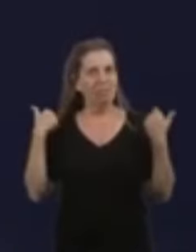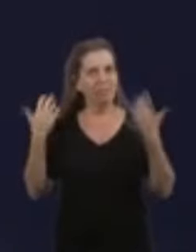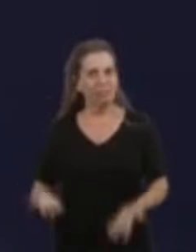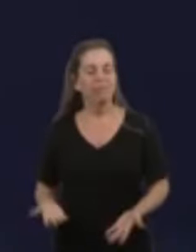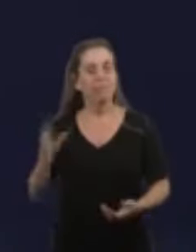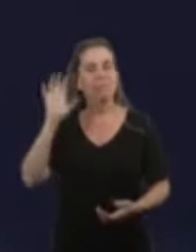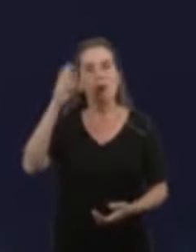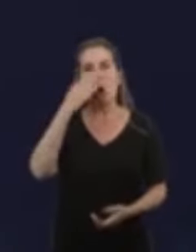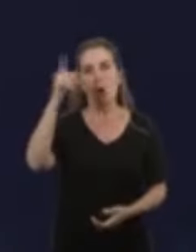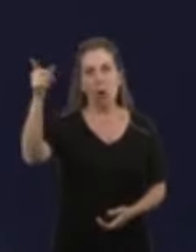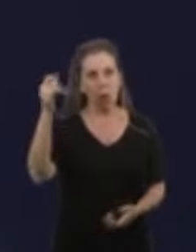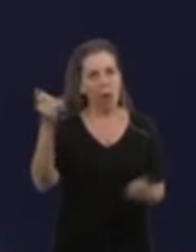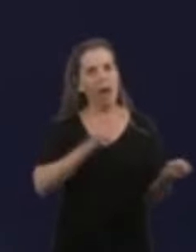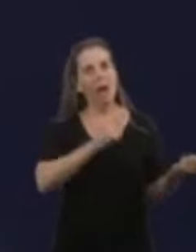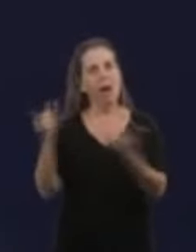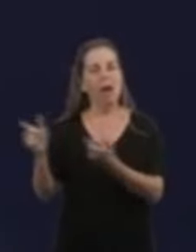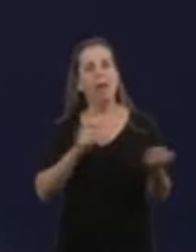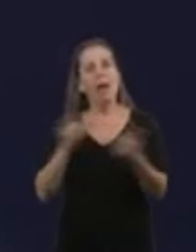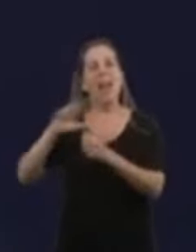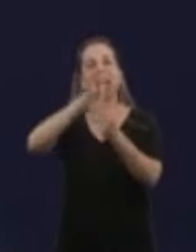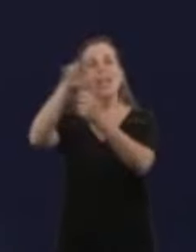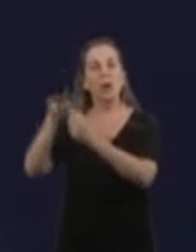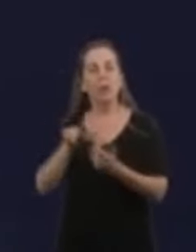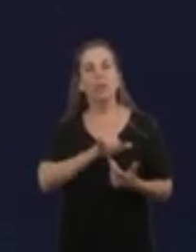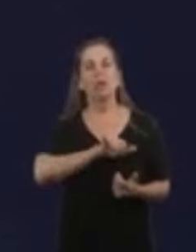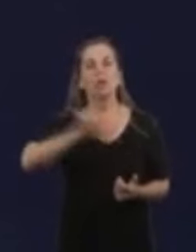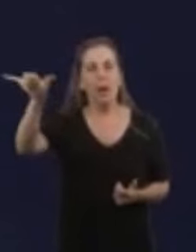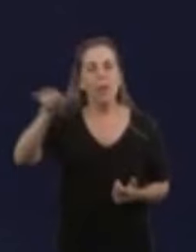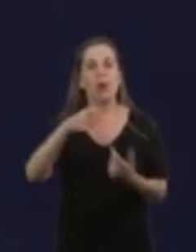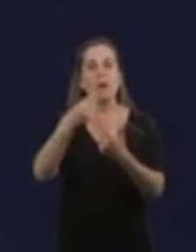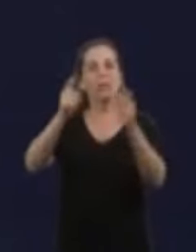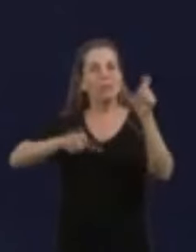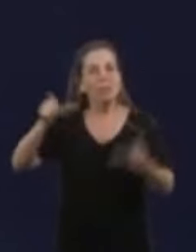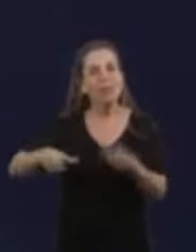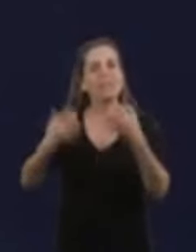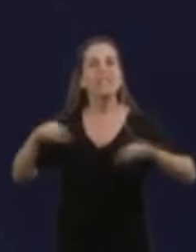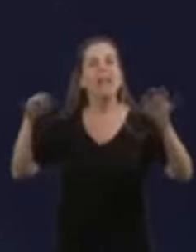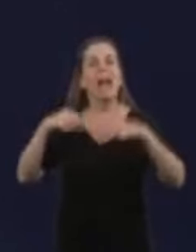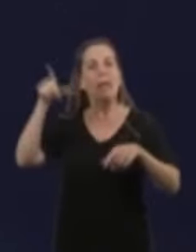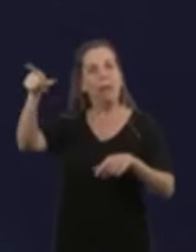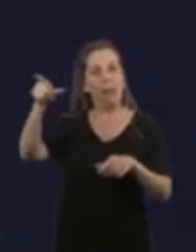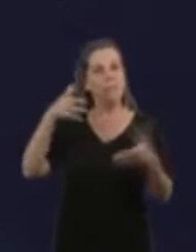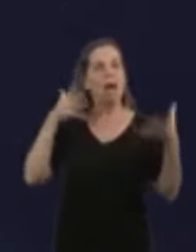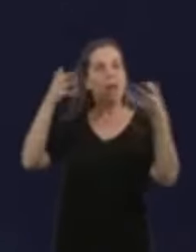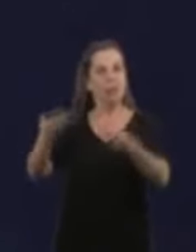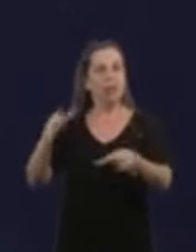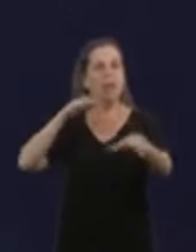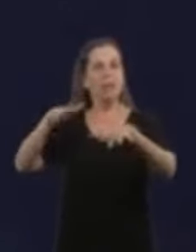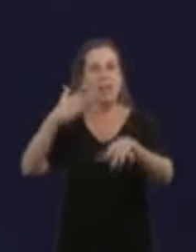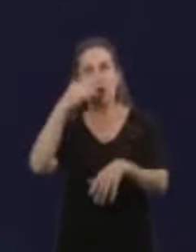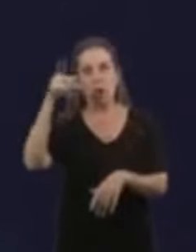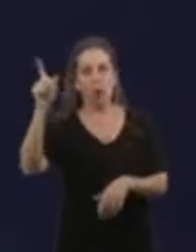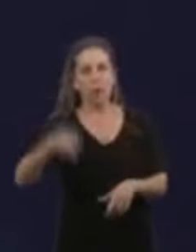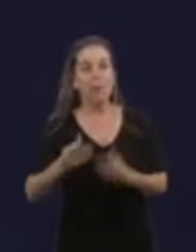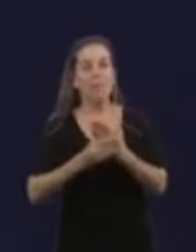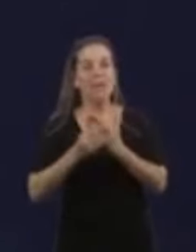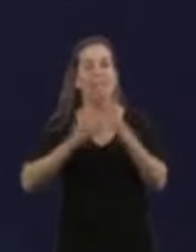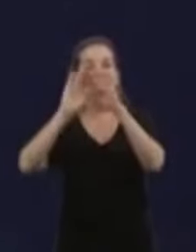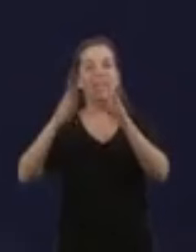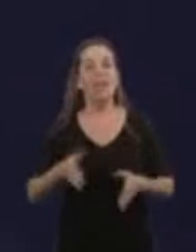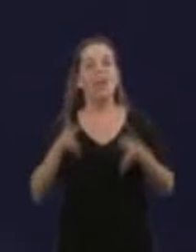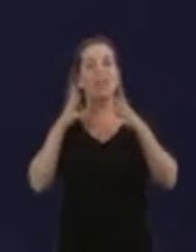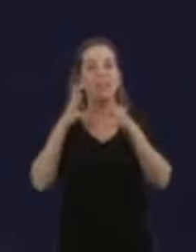provincia aviones helicópteros y brigadistas para contener la situación y además el Ministerio de defensa dispuso